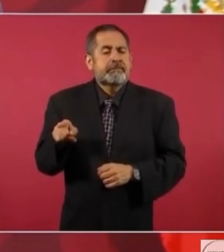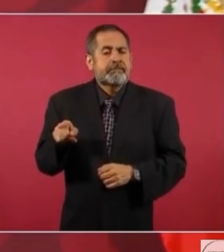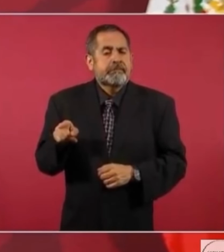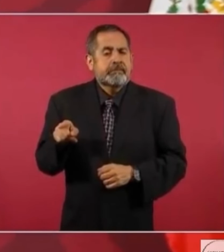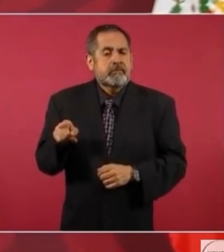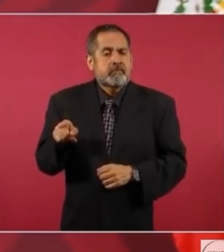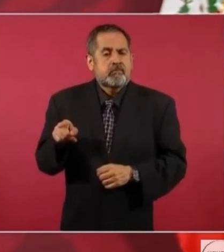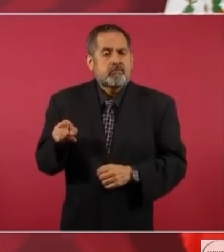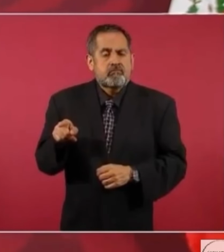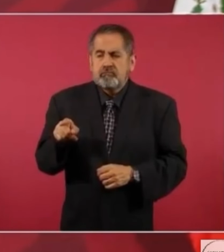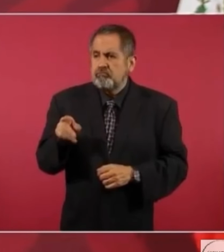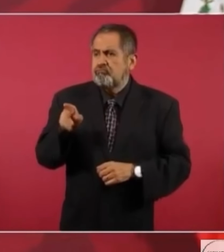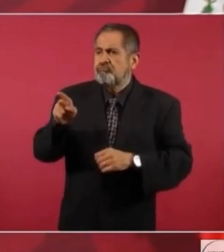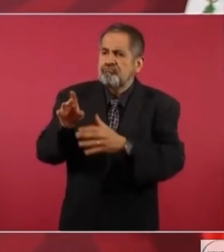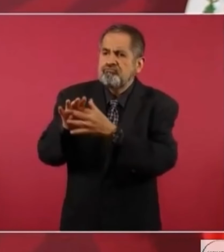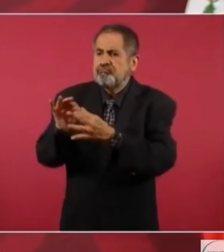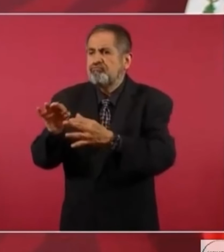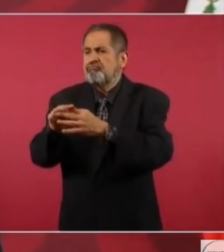informando